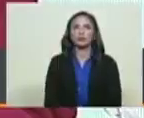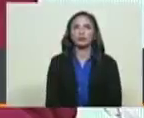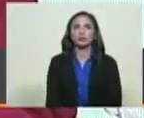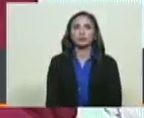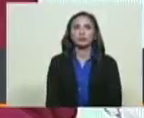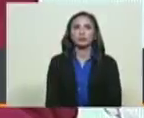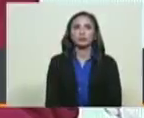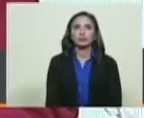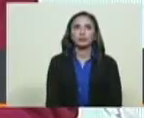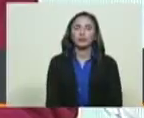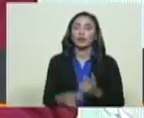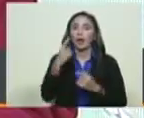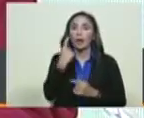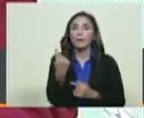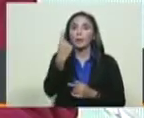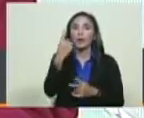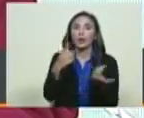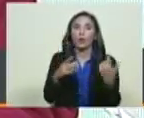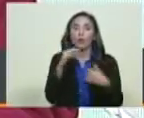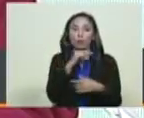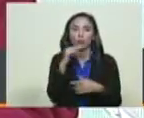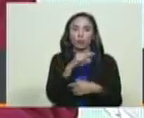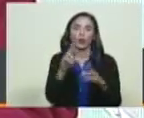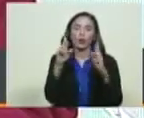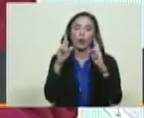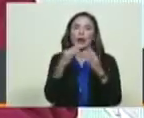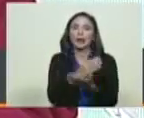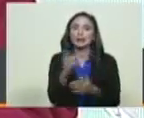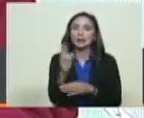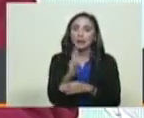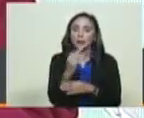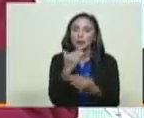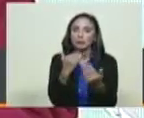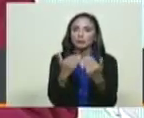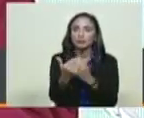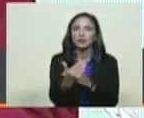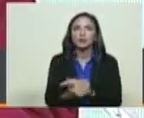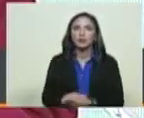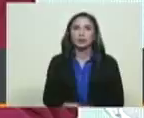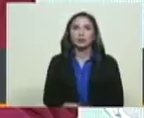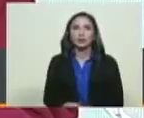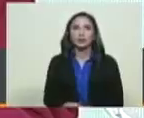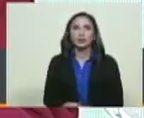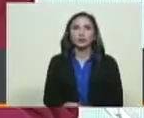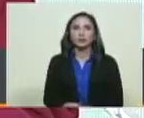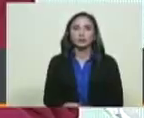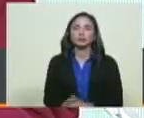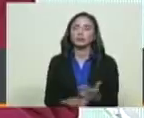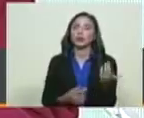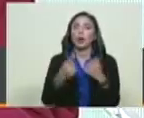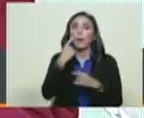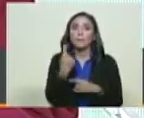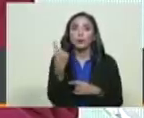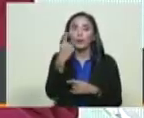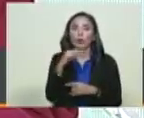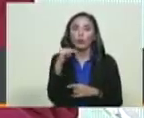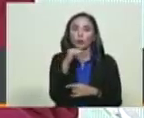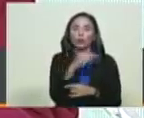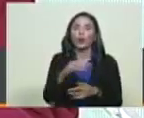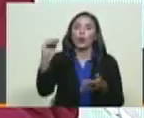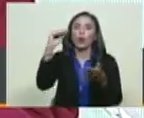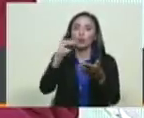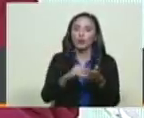de que llegue el primero de octubre porque el primero de octubre lanzamos la nueva